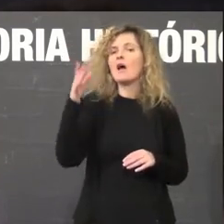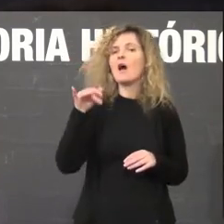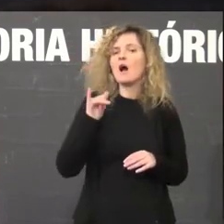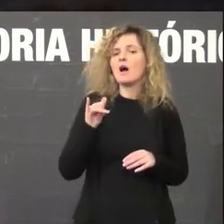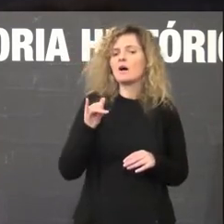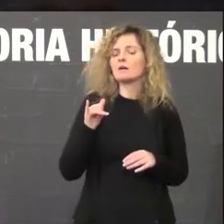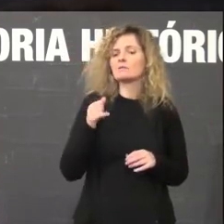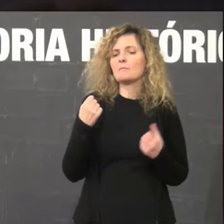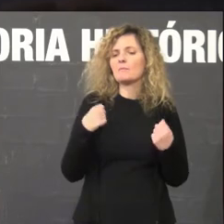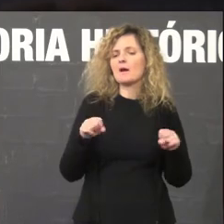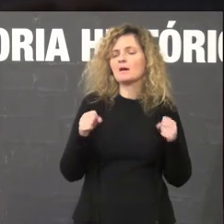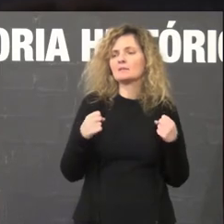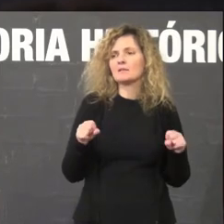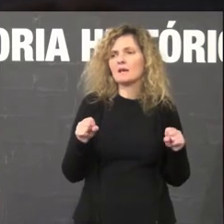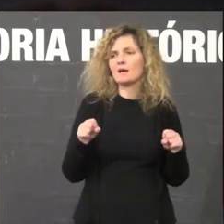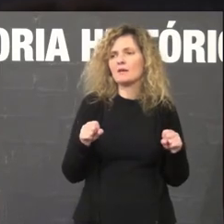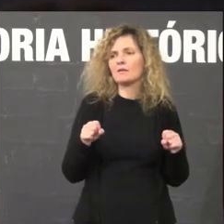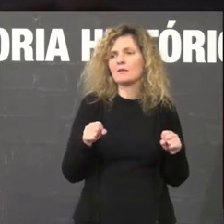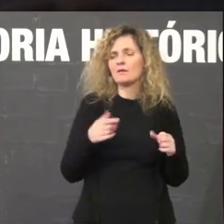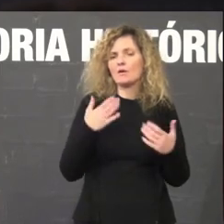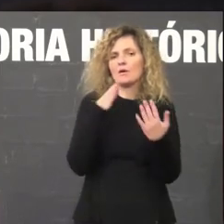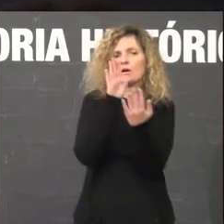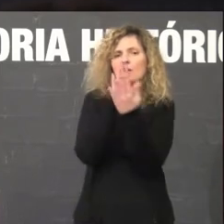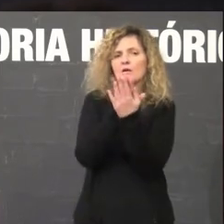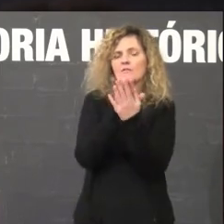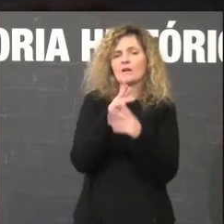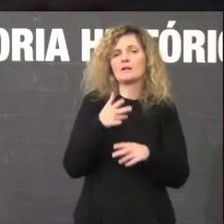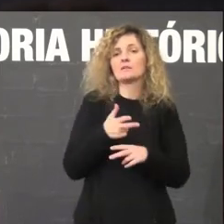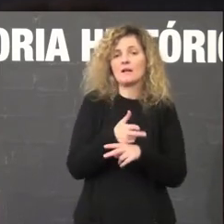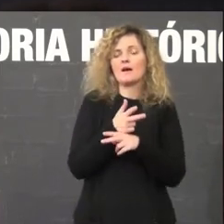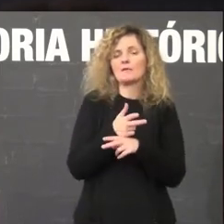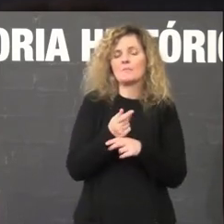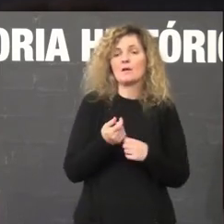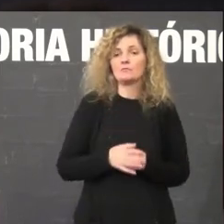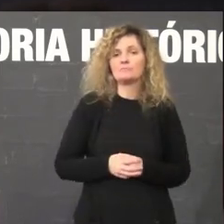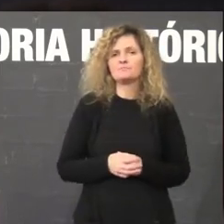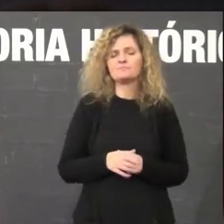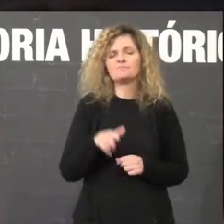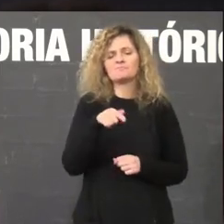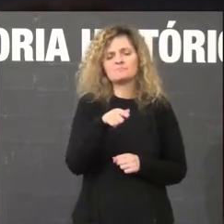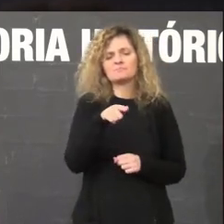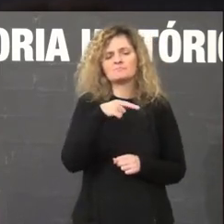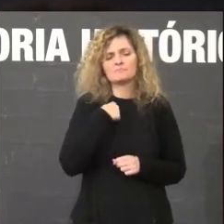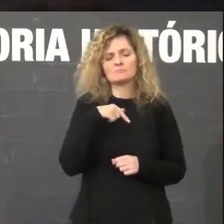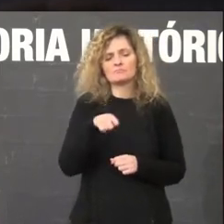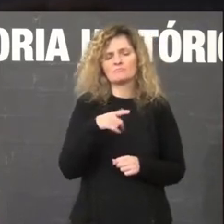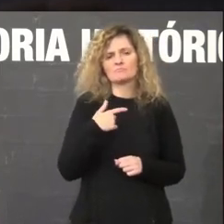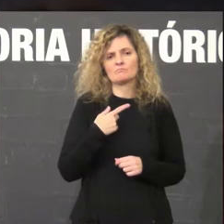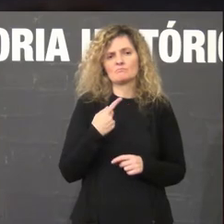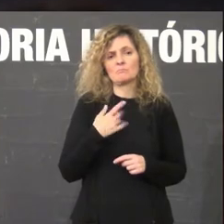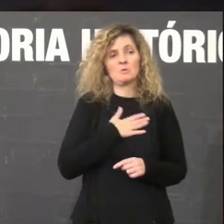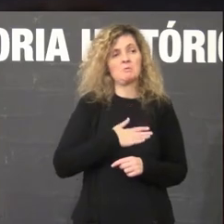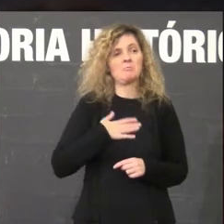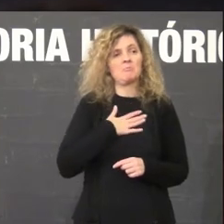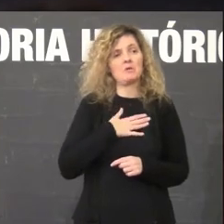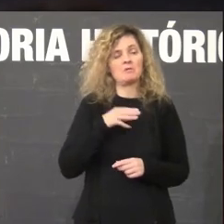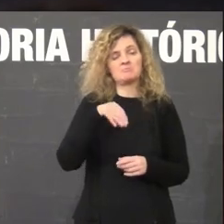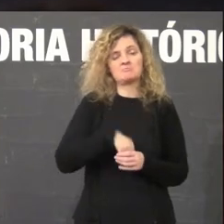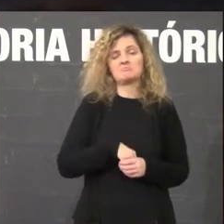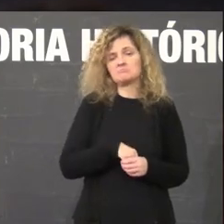de practicar un enfrentamento armado, e eu aí estaba bastante cómodo.